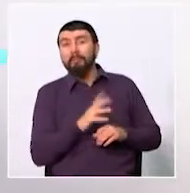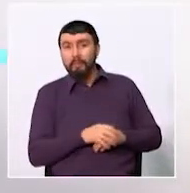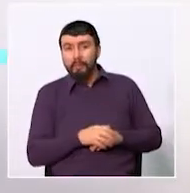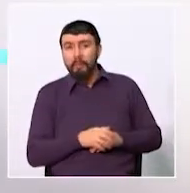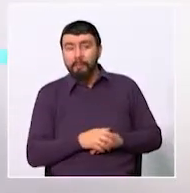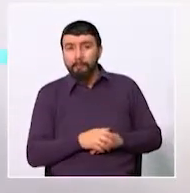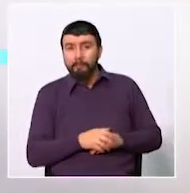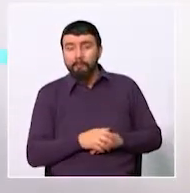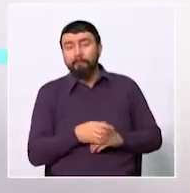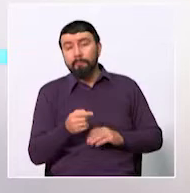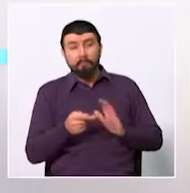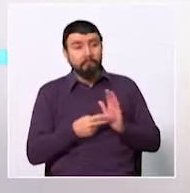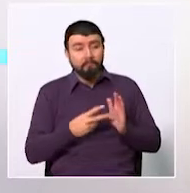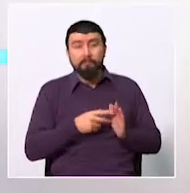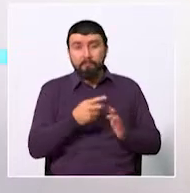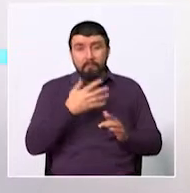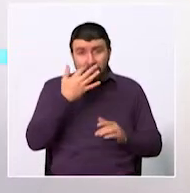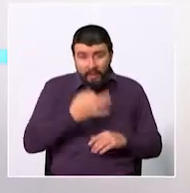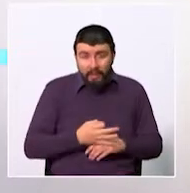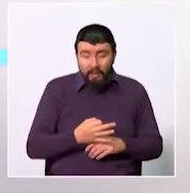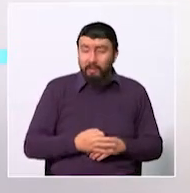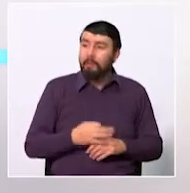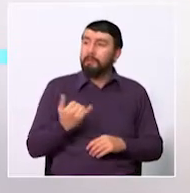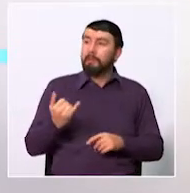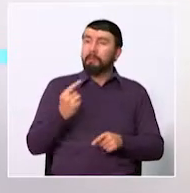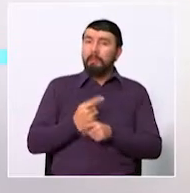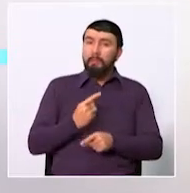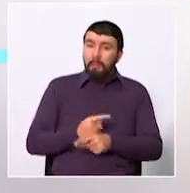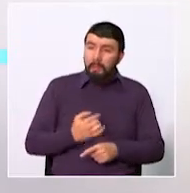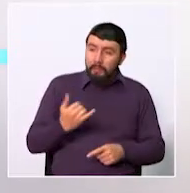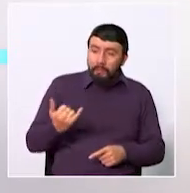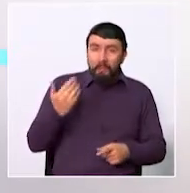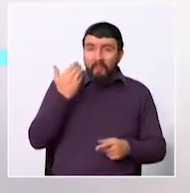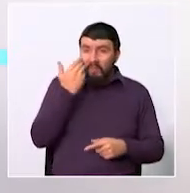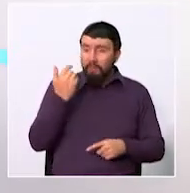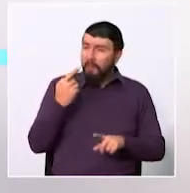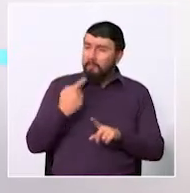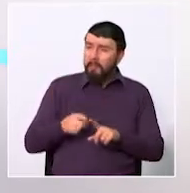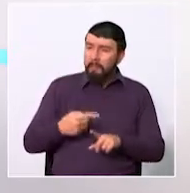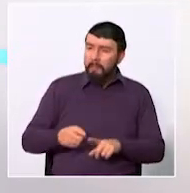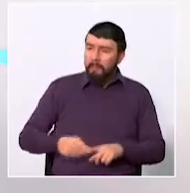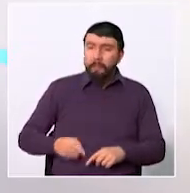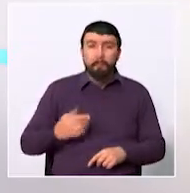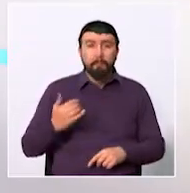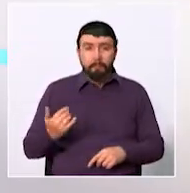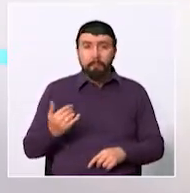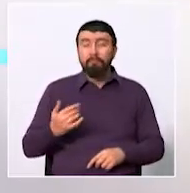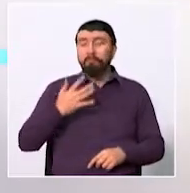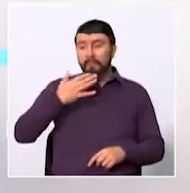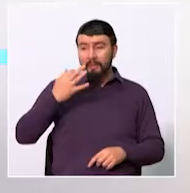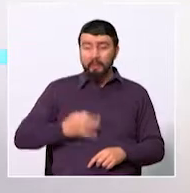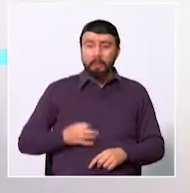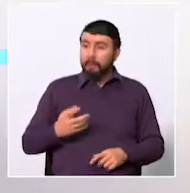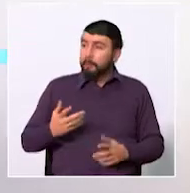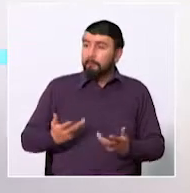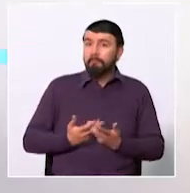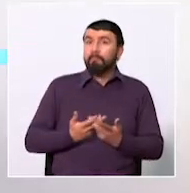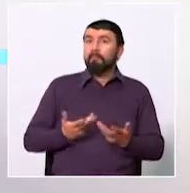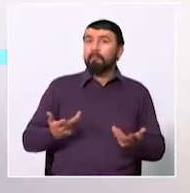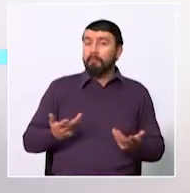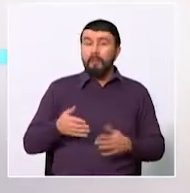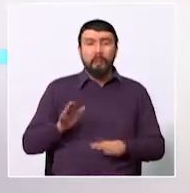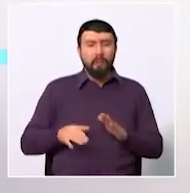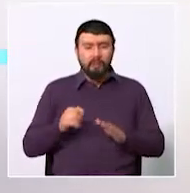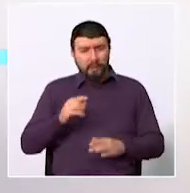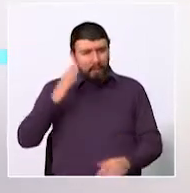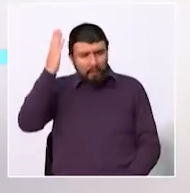es real y lo que se nos viene en enfermedades realmente no va a ser irreal porque no vamos a